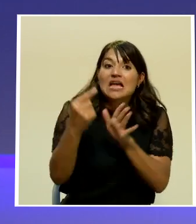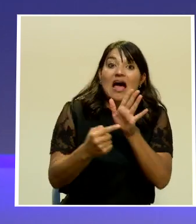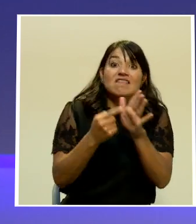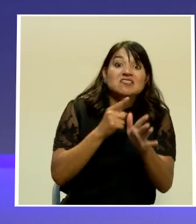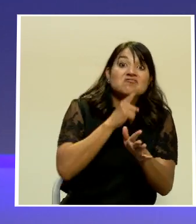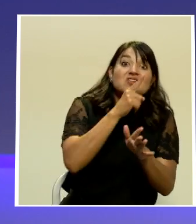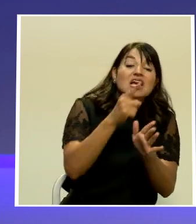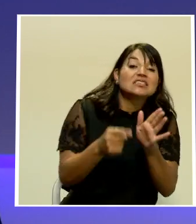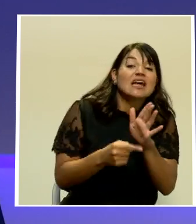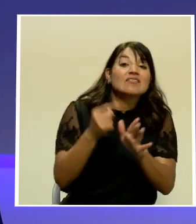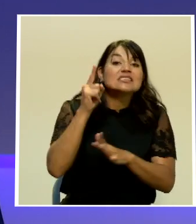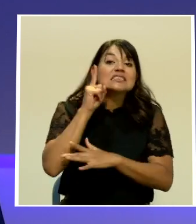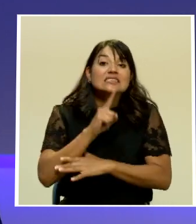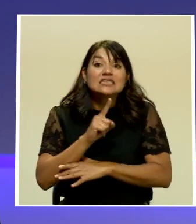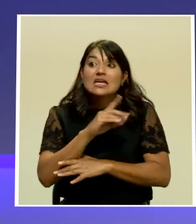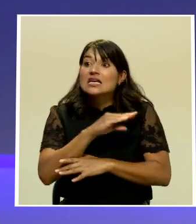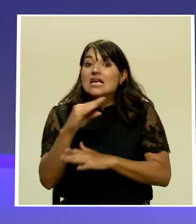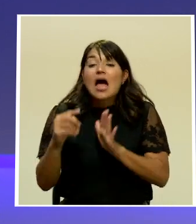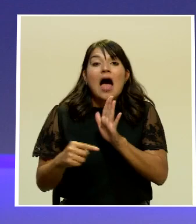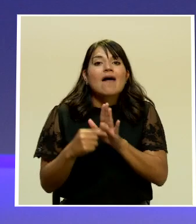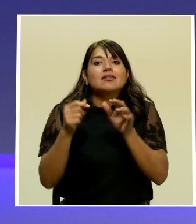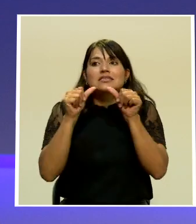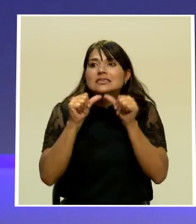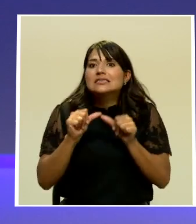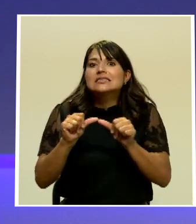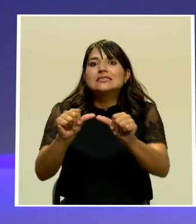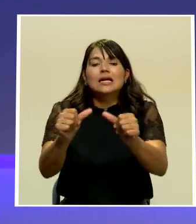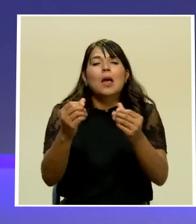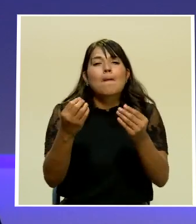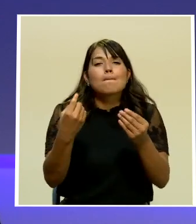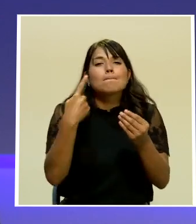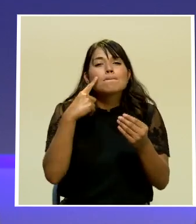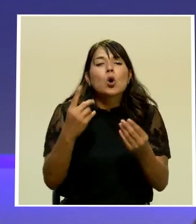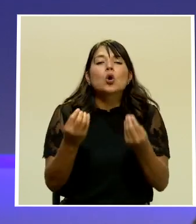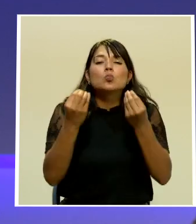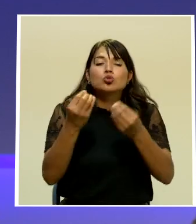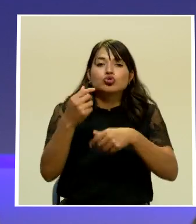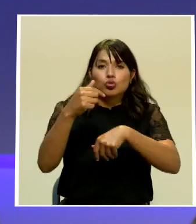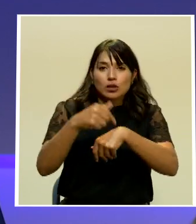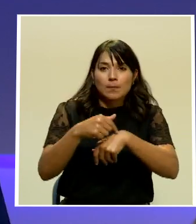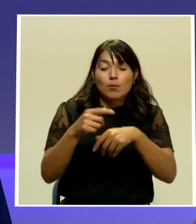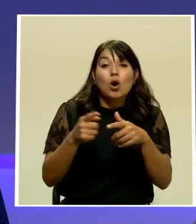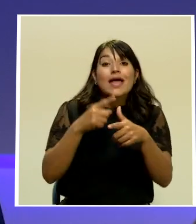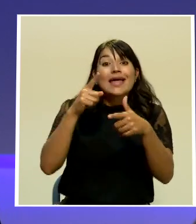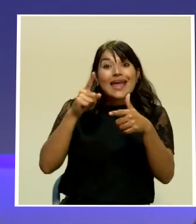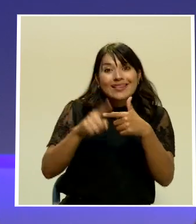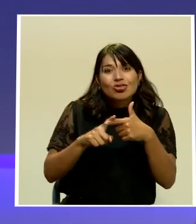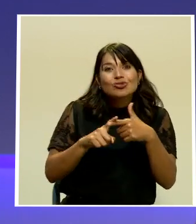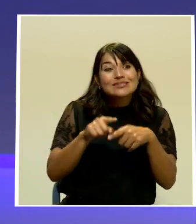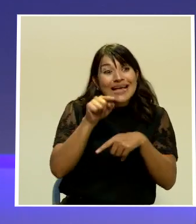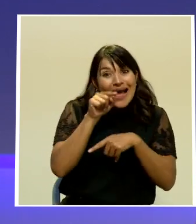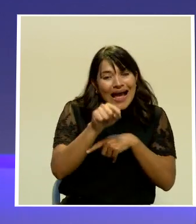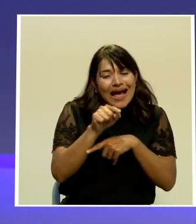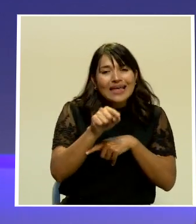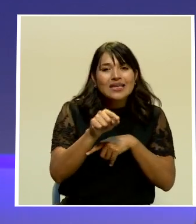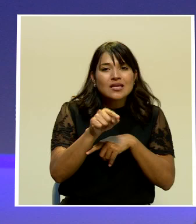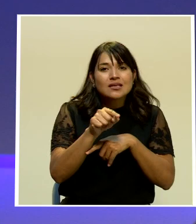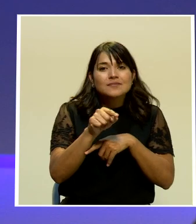generaciones. Ahí también es donde entra la mirada del cineasta al que voy a entrevistar esta